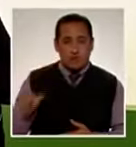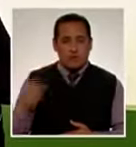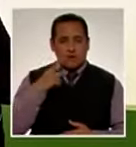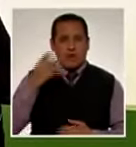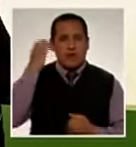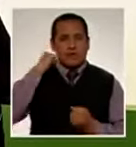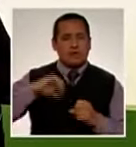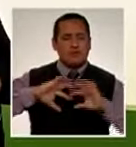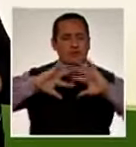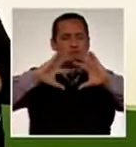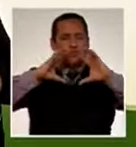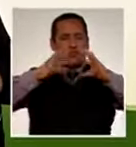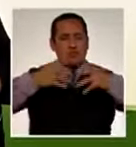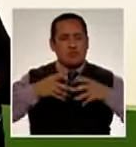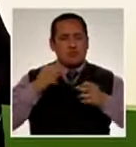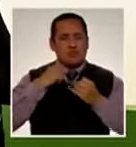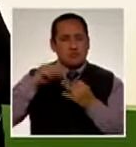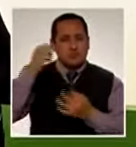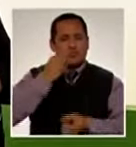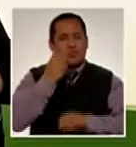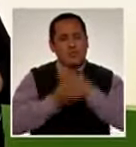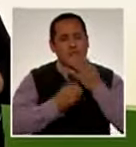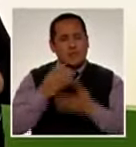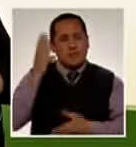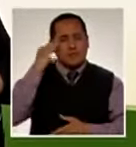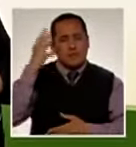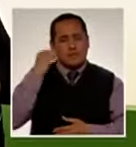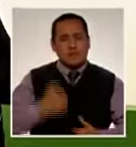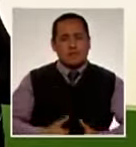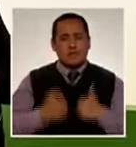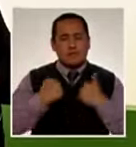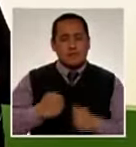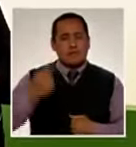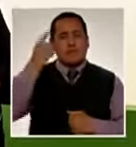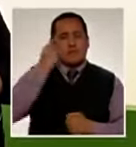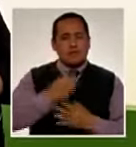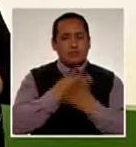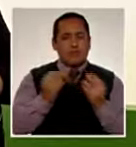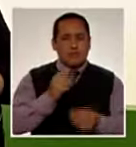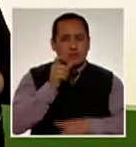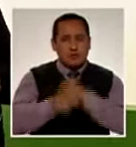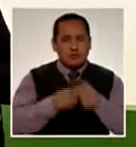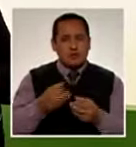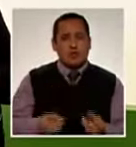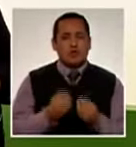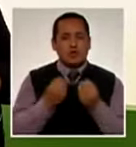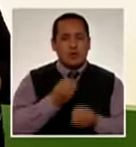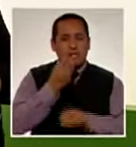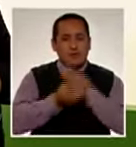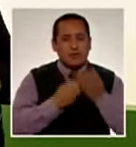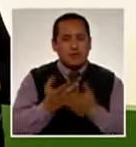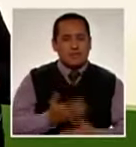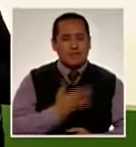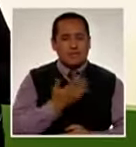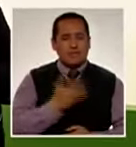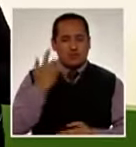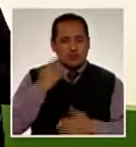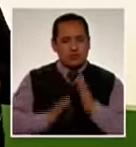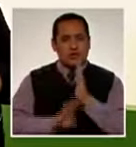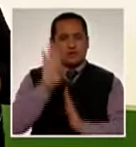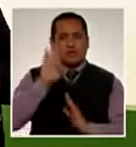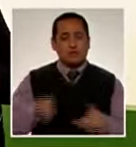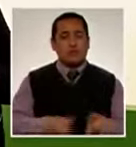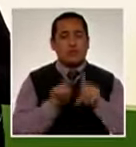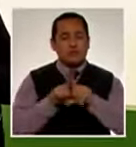Wojcik ha viajado alrededor del mundo contando sus experiencias de vida, inspirando a miles de personas con mensajes de motivación